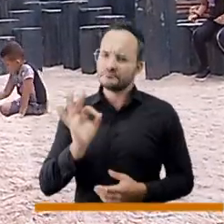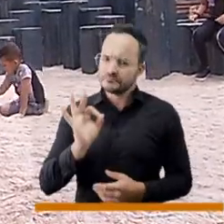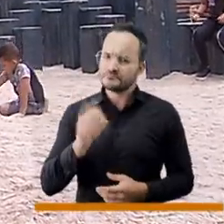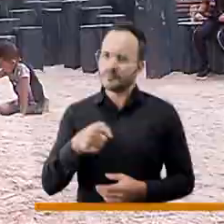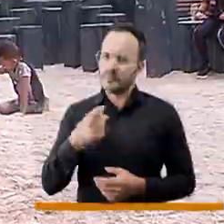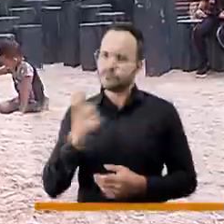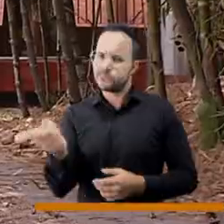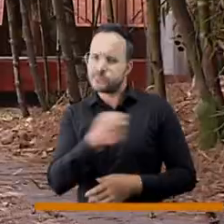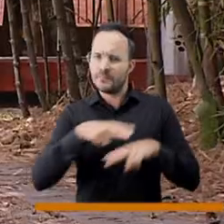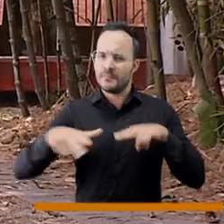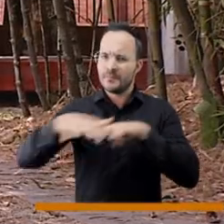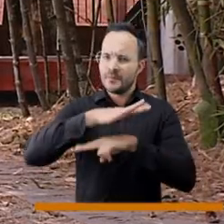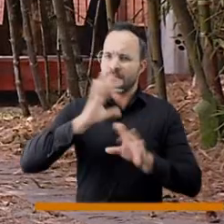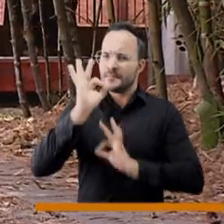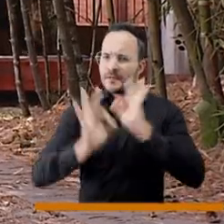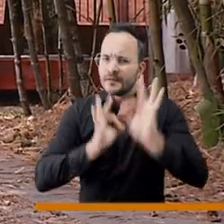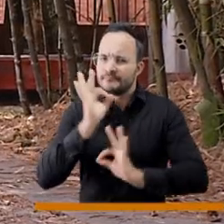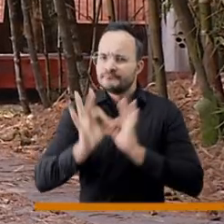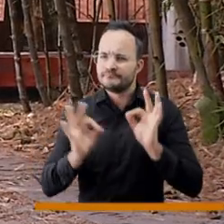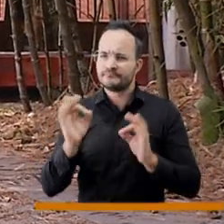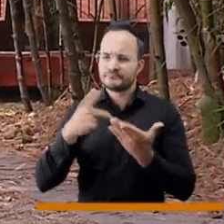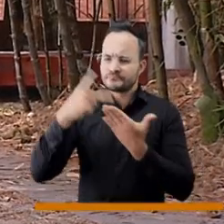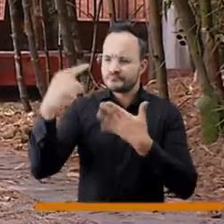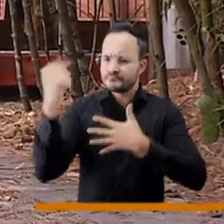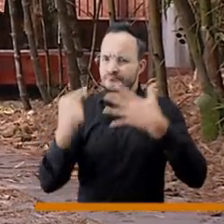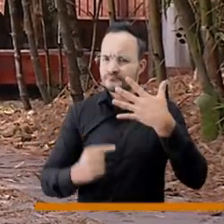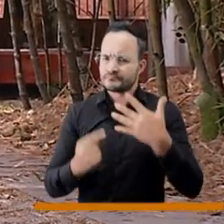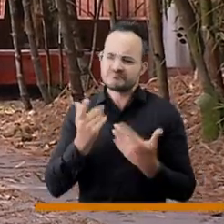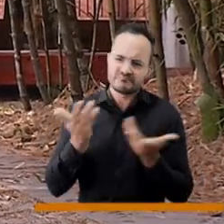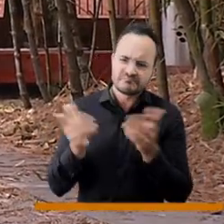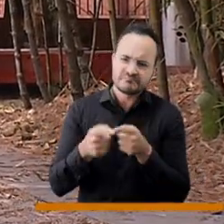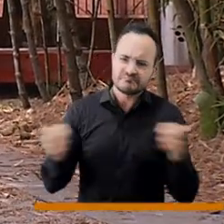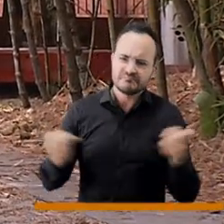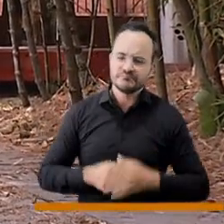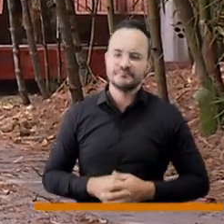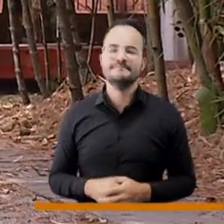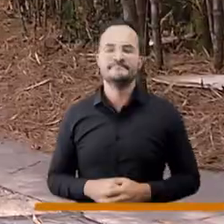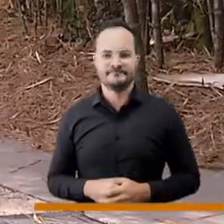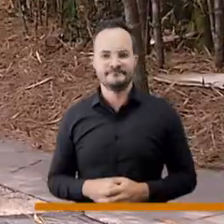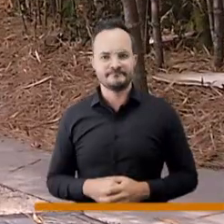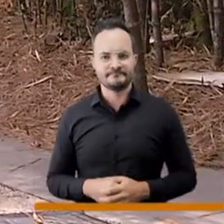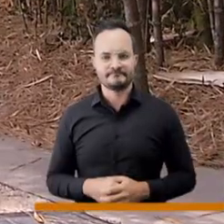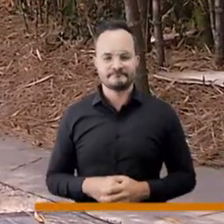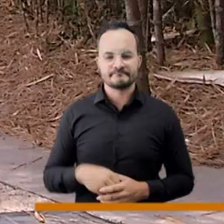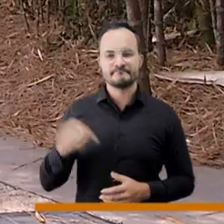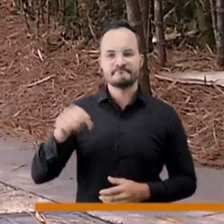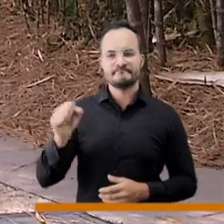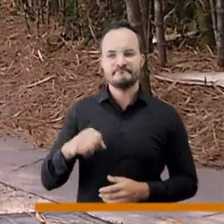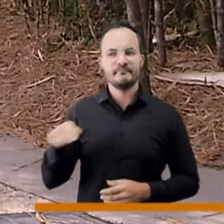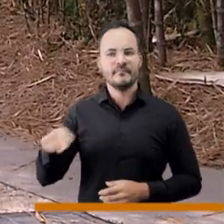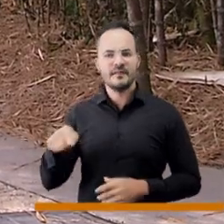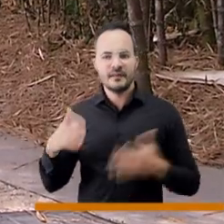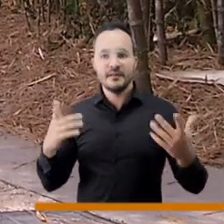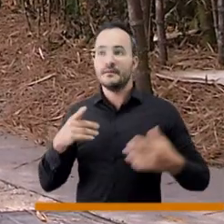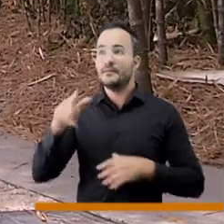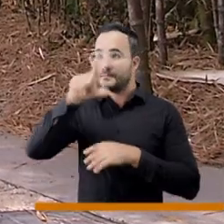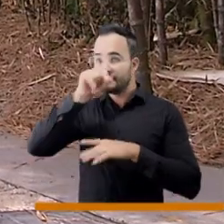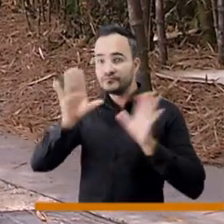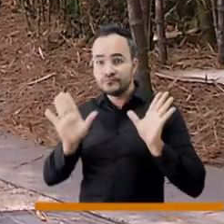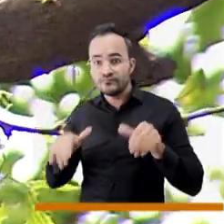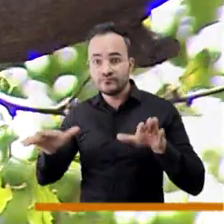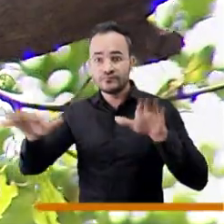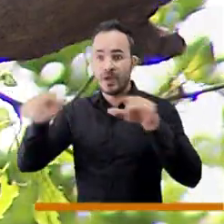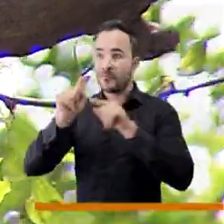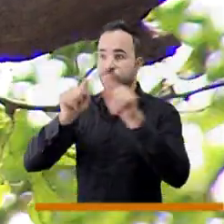medio ambiente. Ligia, cuéntenos más acerca de estos proyectos. Tenemos también Concentres en las aves del parque, porque